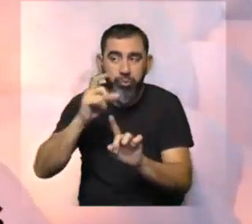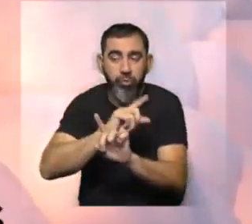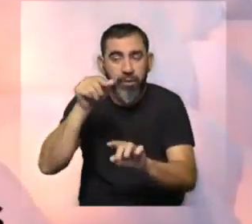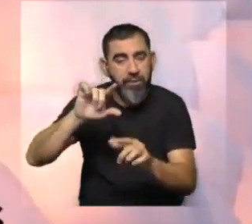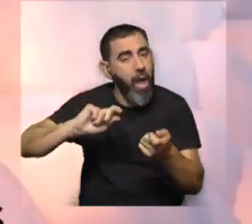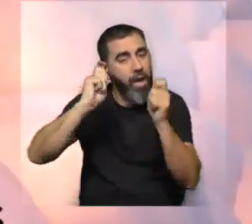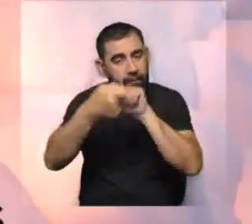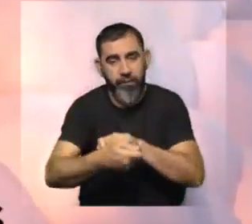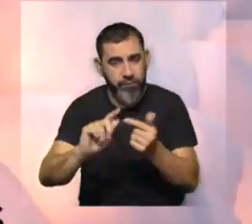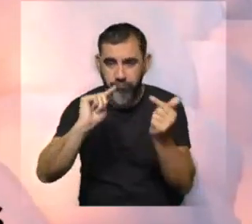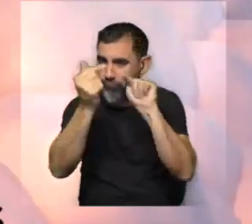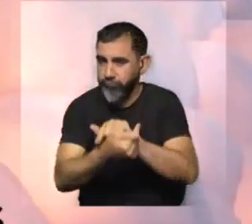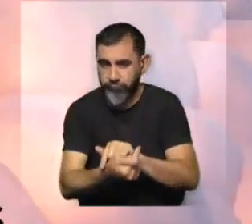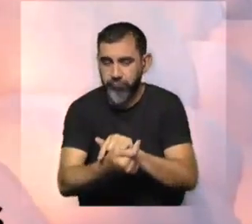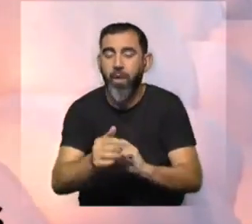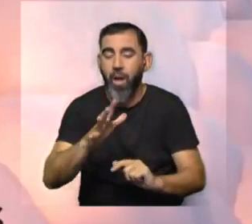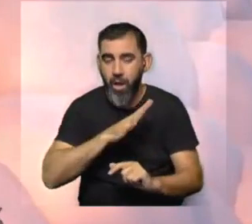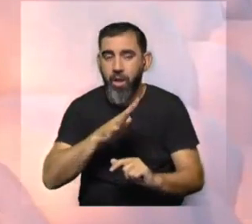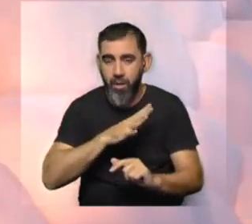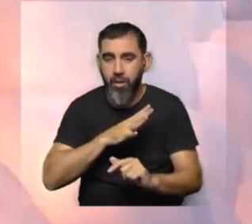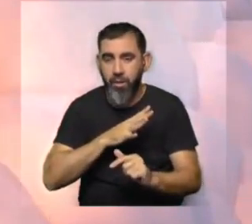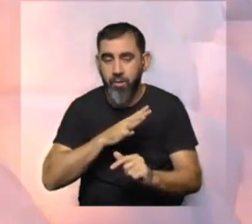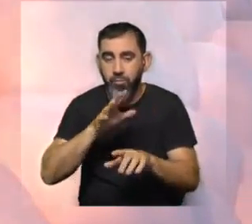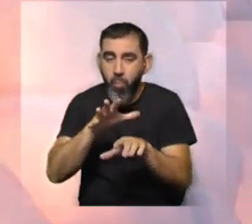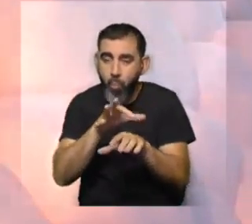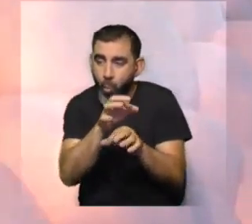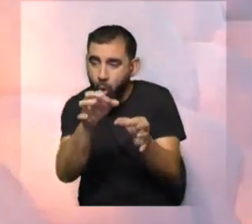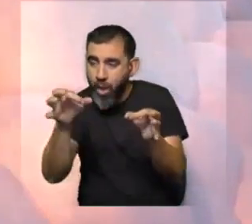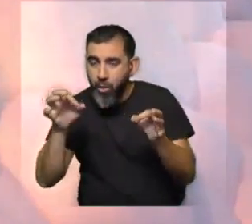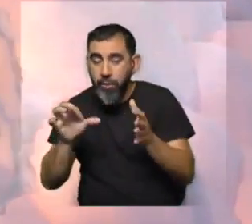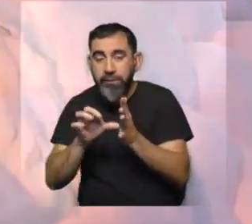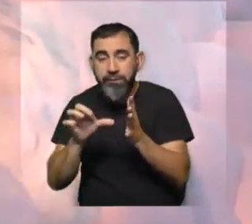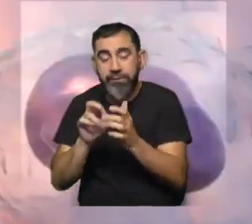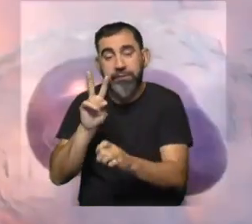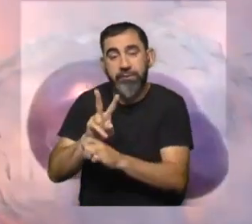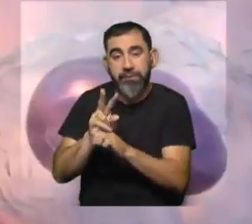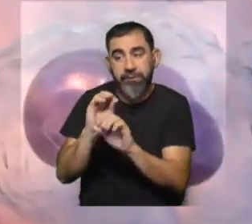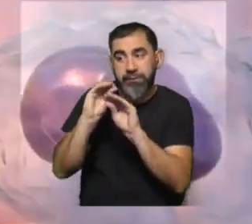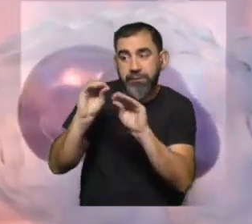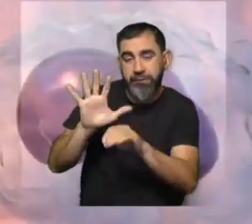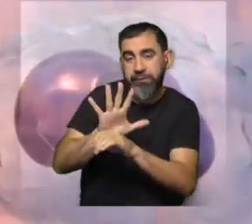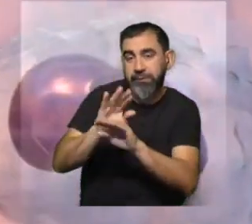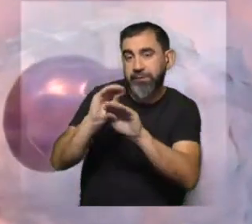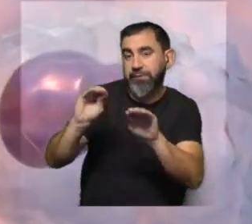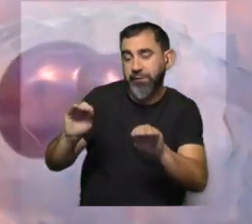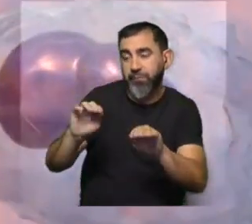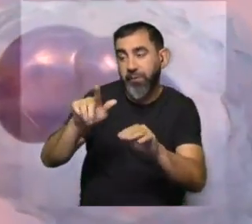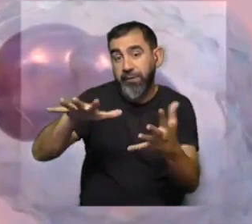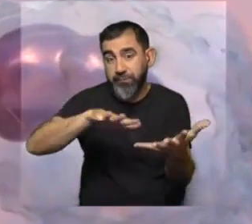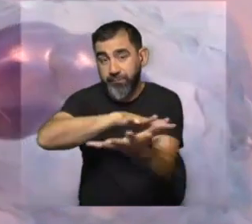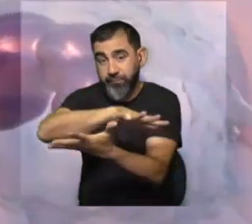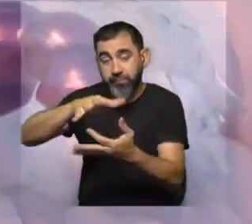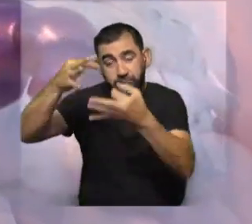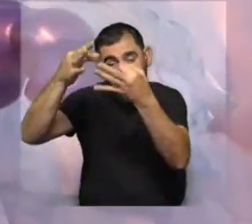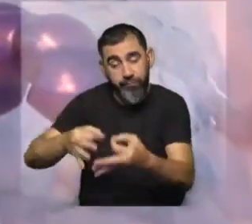todo lo contrario. Este genera moléculas que activan al sistema inmune, lo alertan, y como en ese contexto